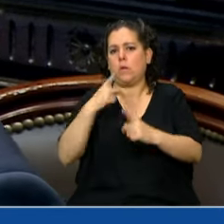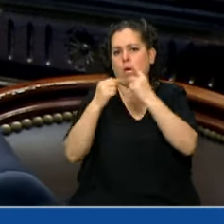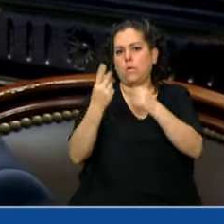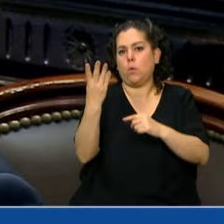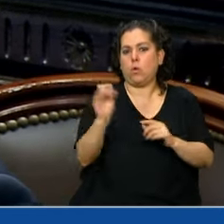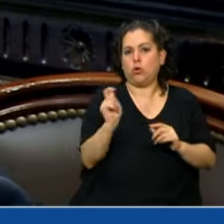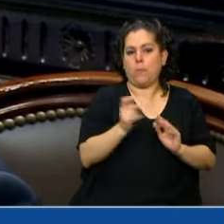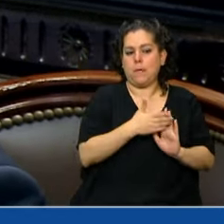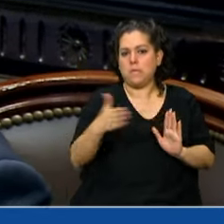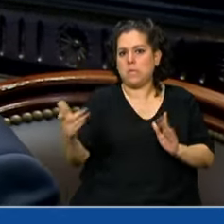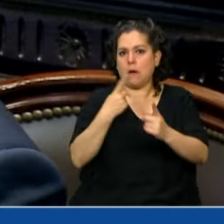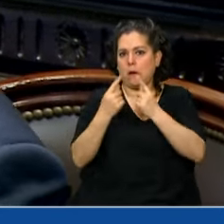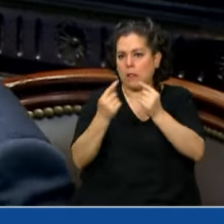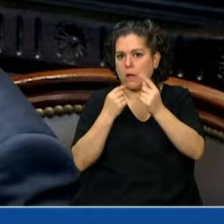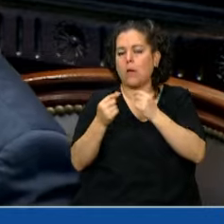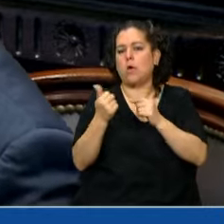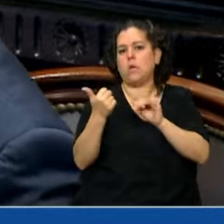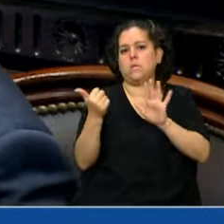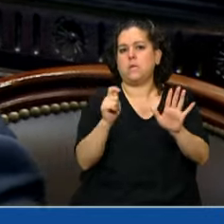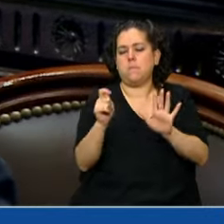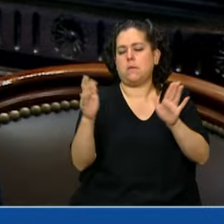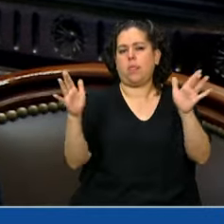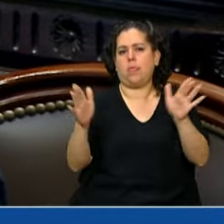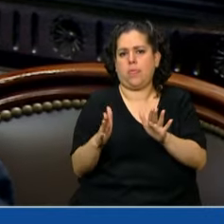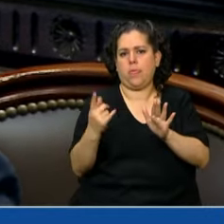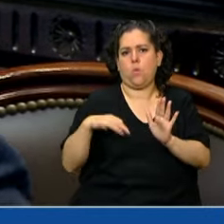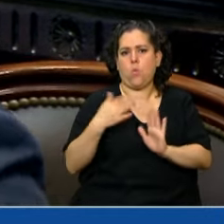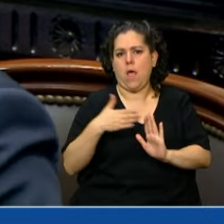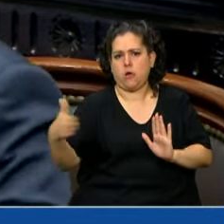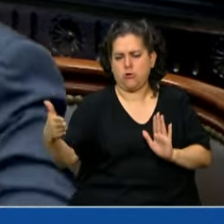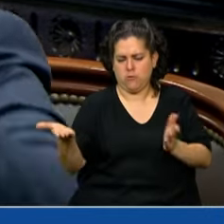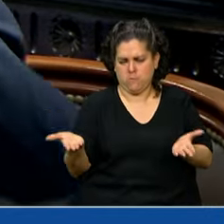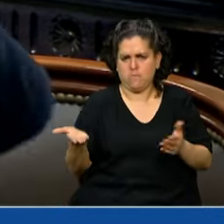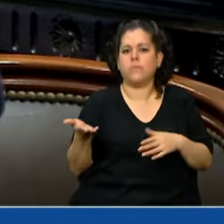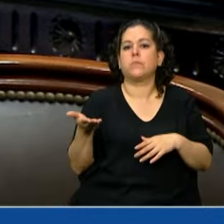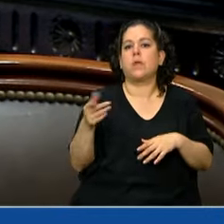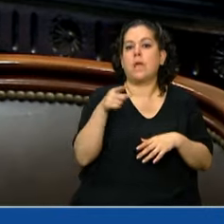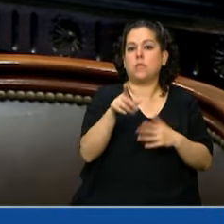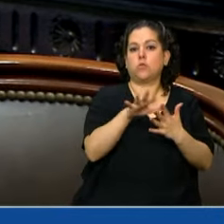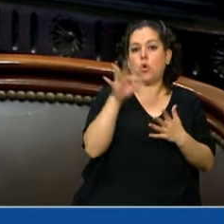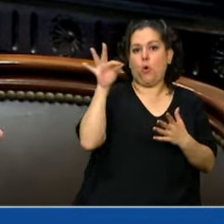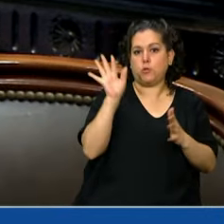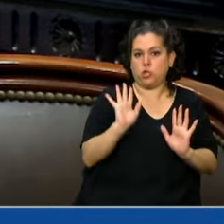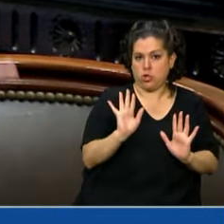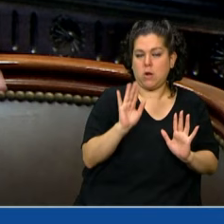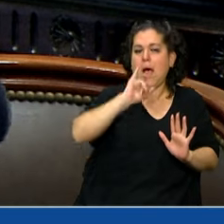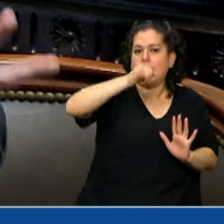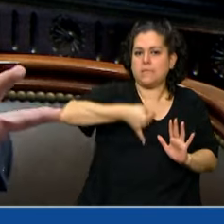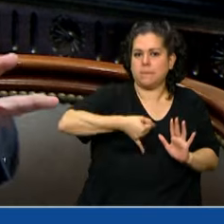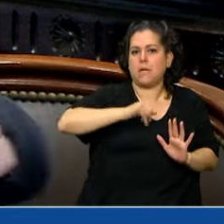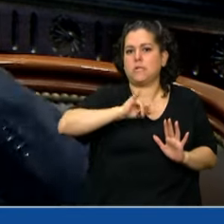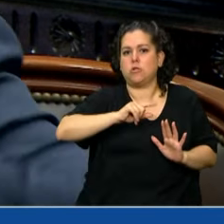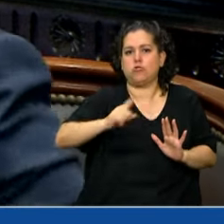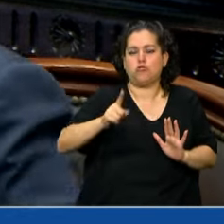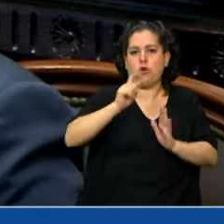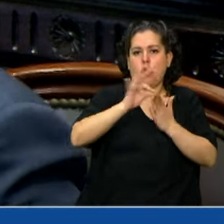4 meses y demás lo bajaron de un año a 6 meses pero el resto es lo mismo ahora esa es una opción aceptar las adiciones o